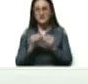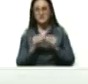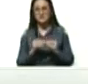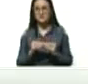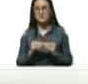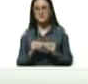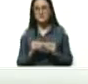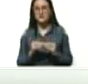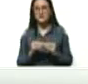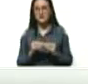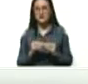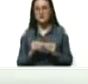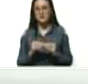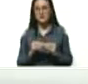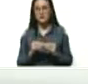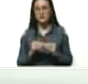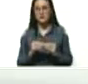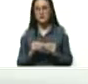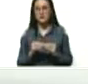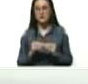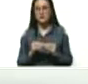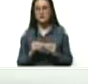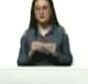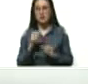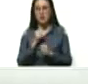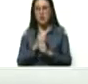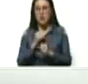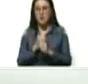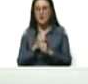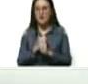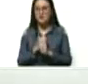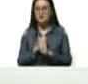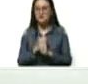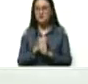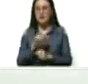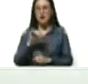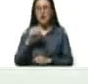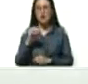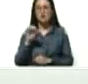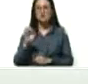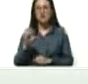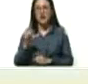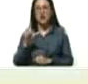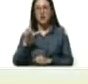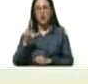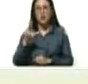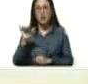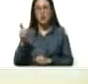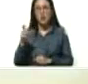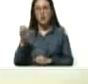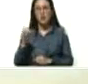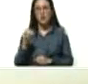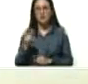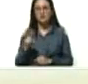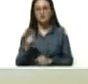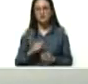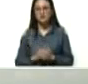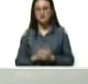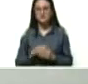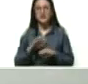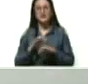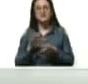mantenimiento de vías y obras civiles. José Lugo. Marianela Ulloa,